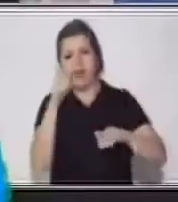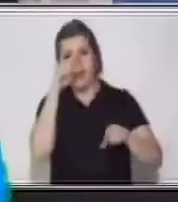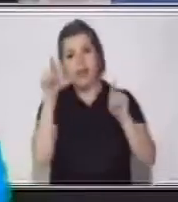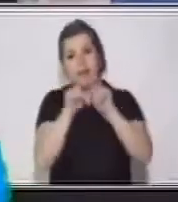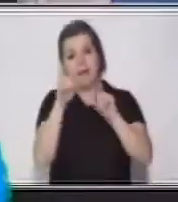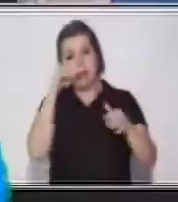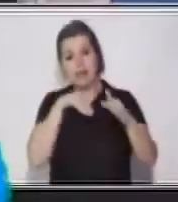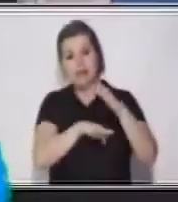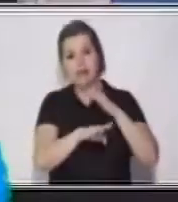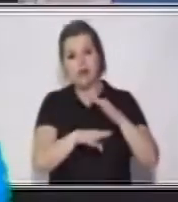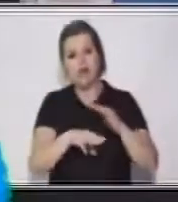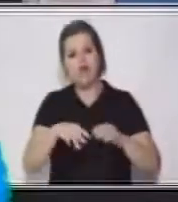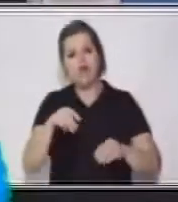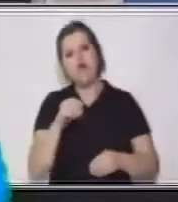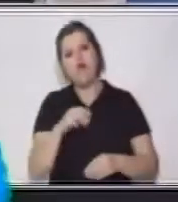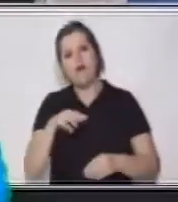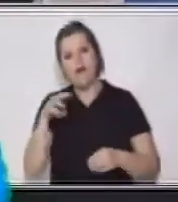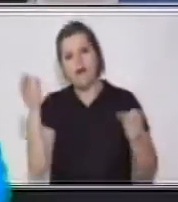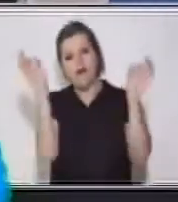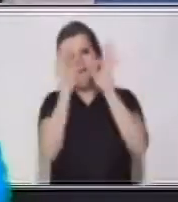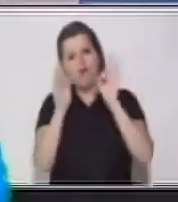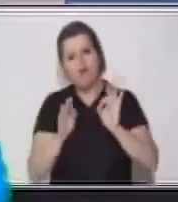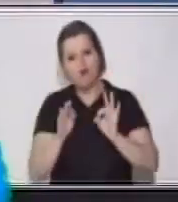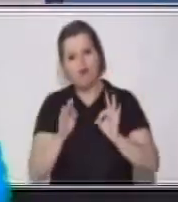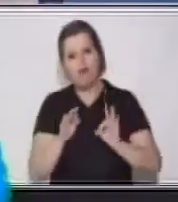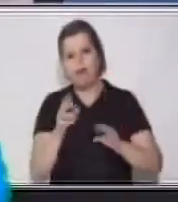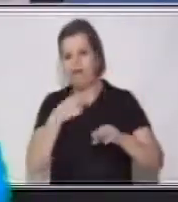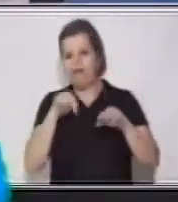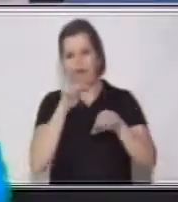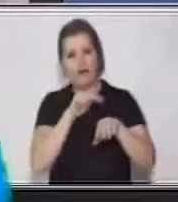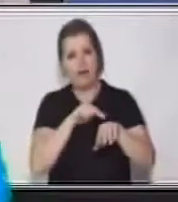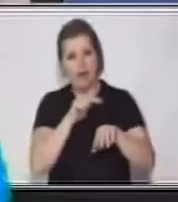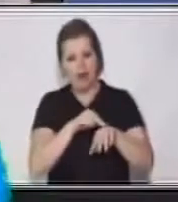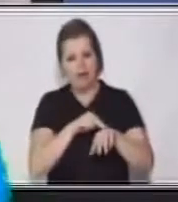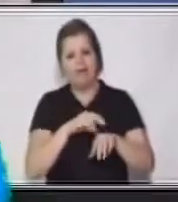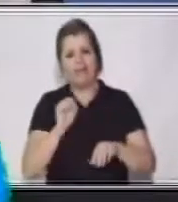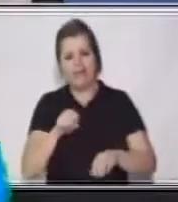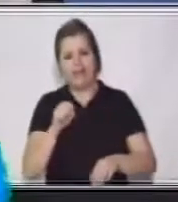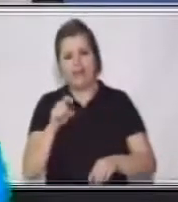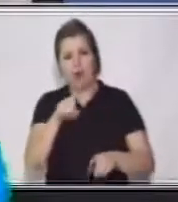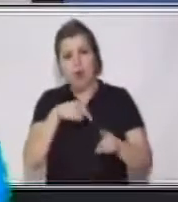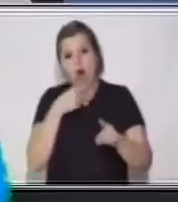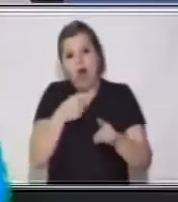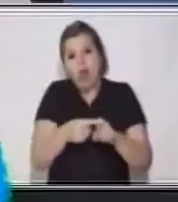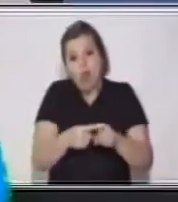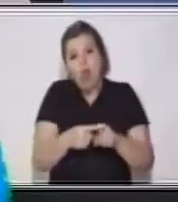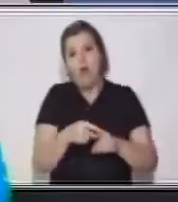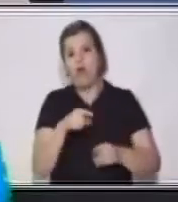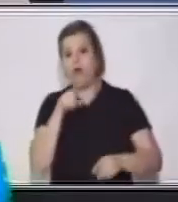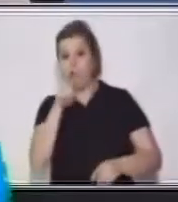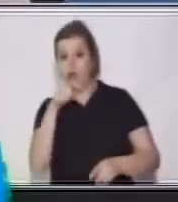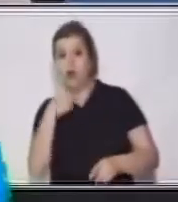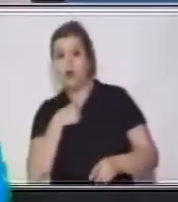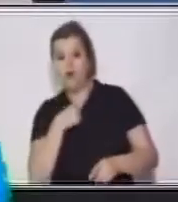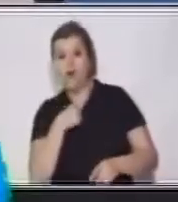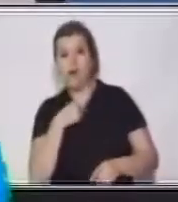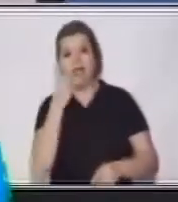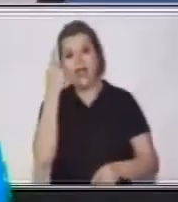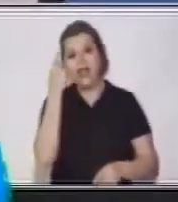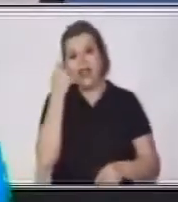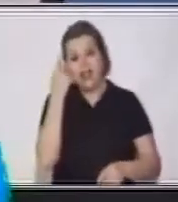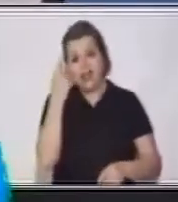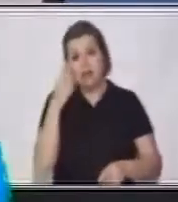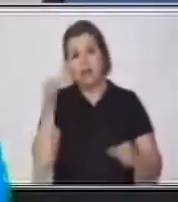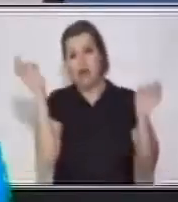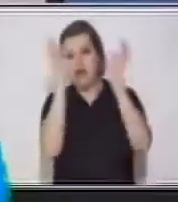un morfema clase. Cuando nosotros hablamos del morfema base, estamos hablando que este morfema base nunca